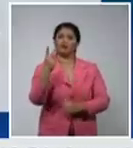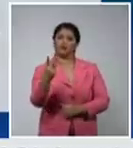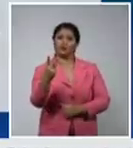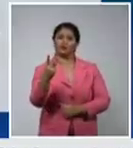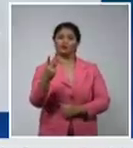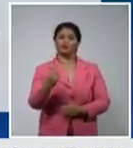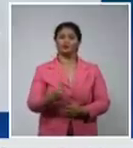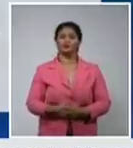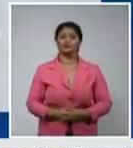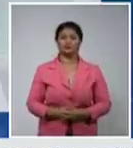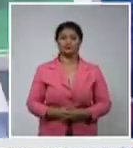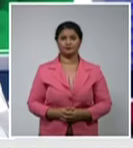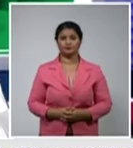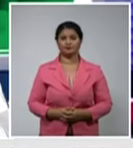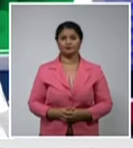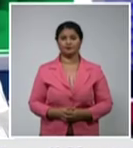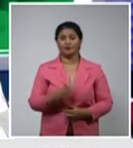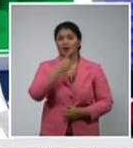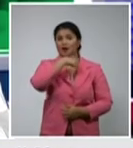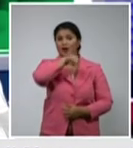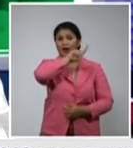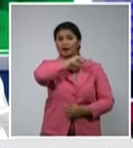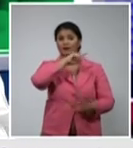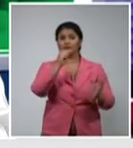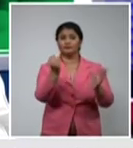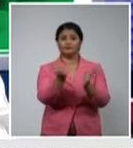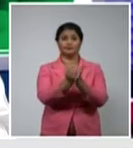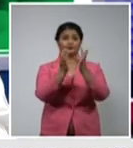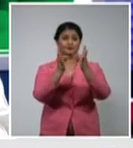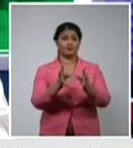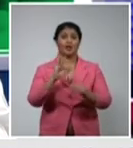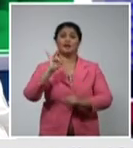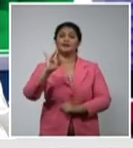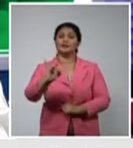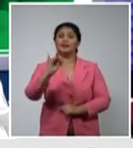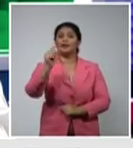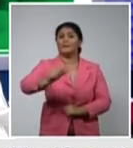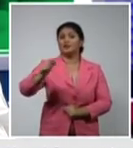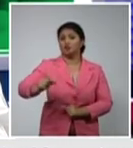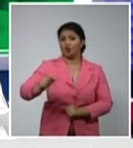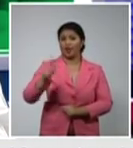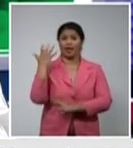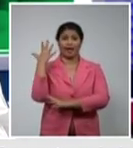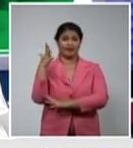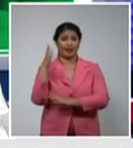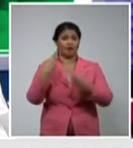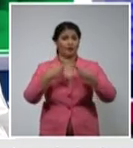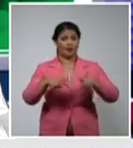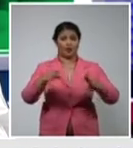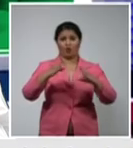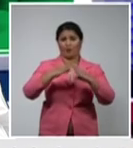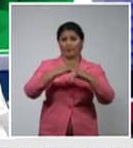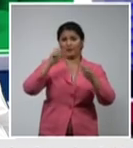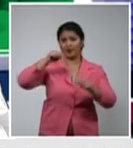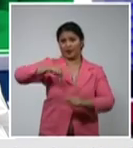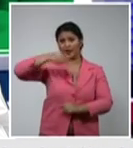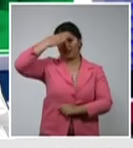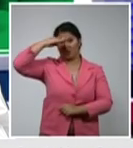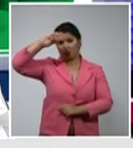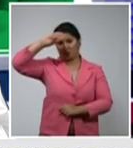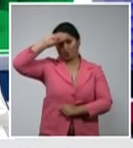se confirman 7 extranjeros con COVID-19 en nuestro país. Estamos hablando de